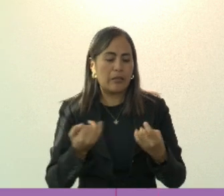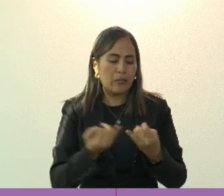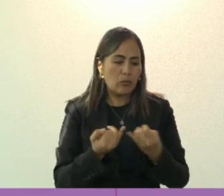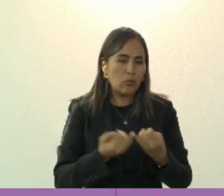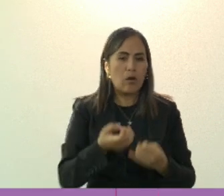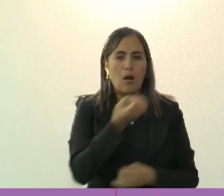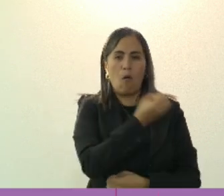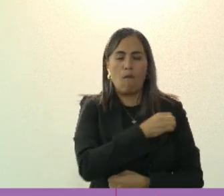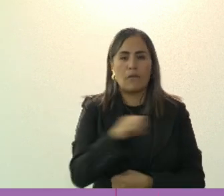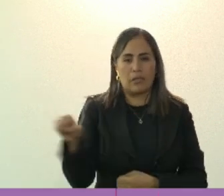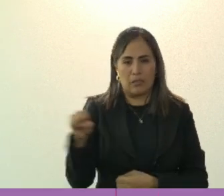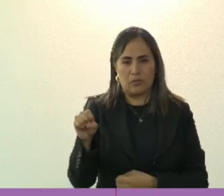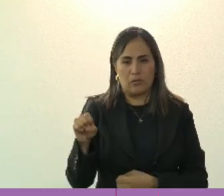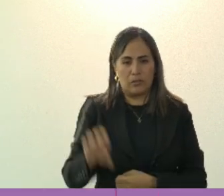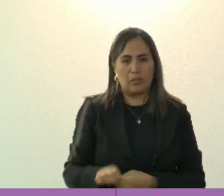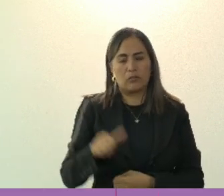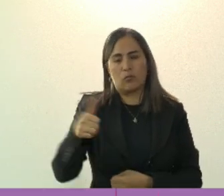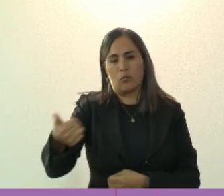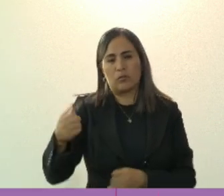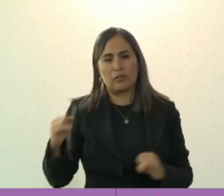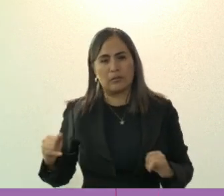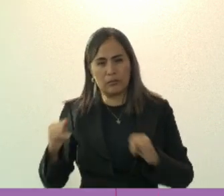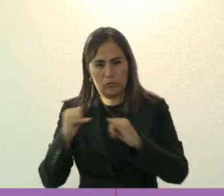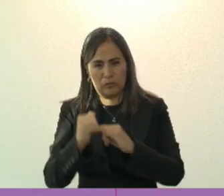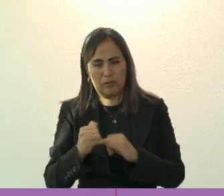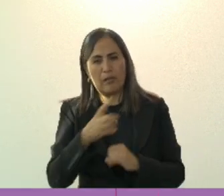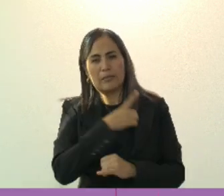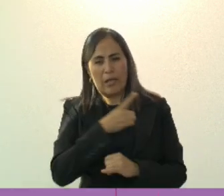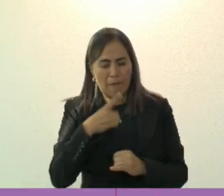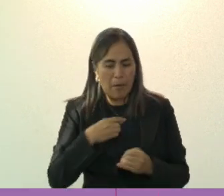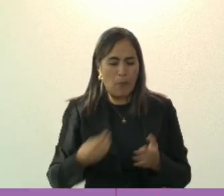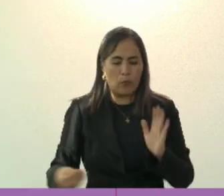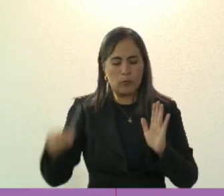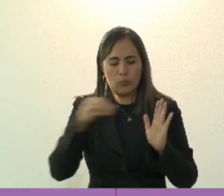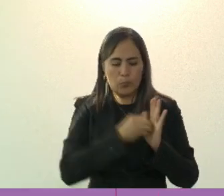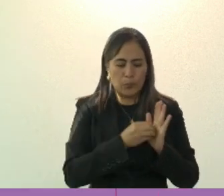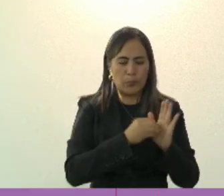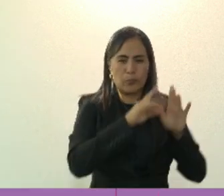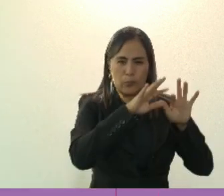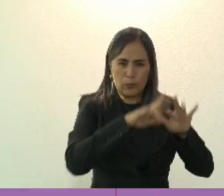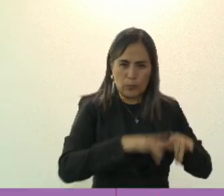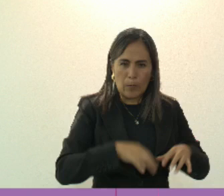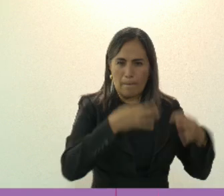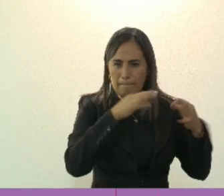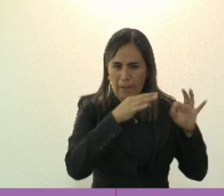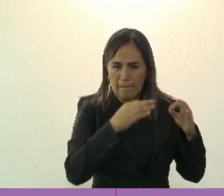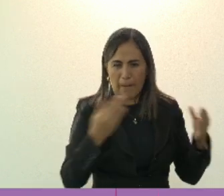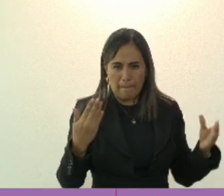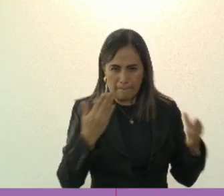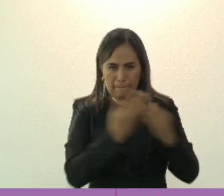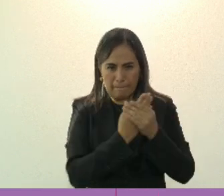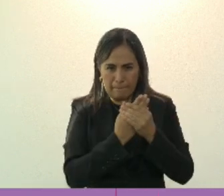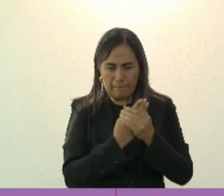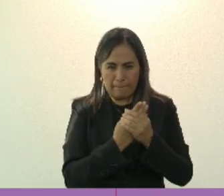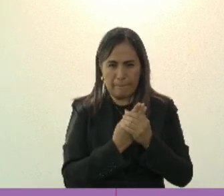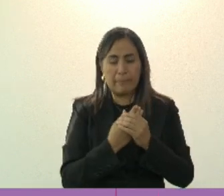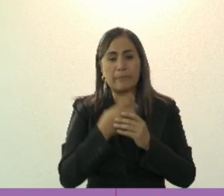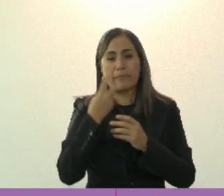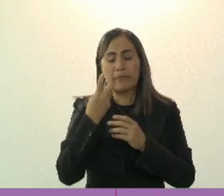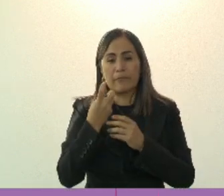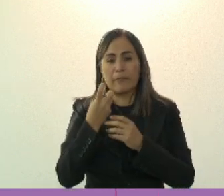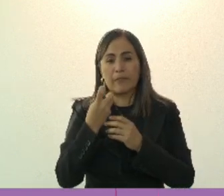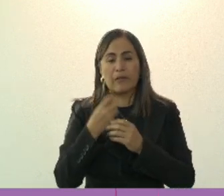tendríamos con otras instituciones que debemos documentar y que deben ser parte de nuestros expedientes para poder hacer